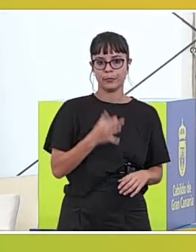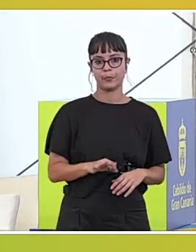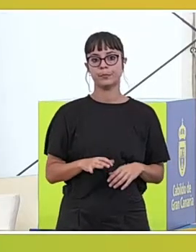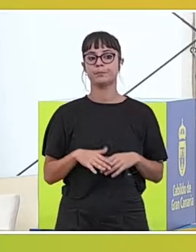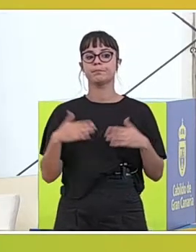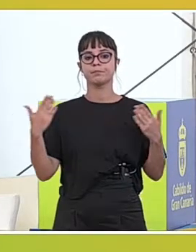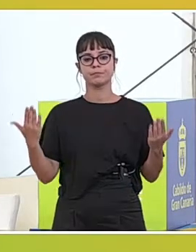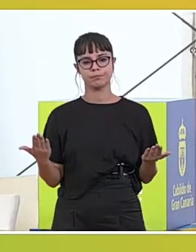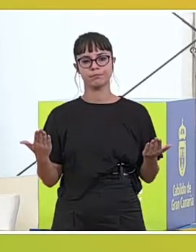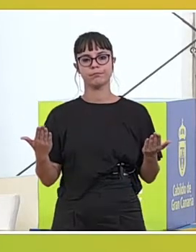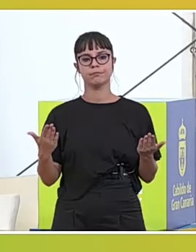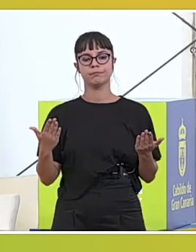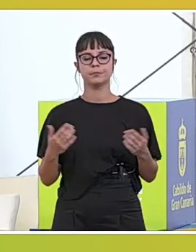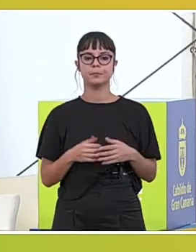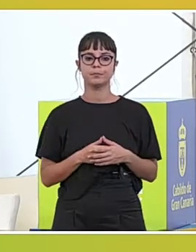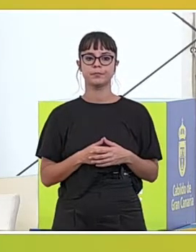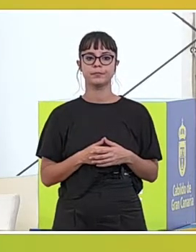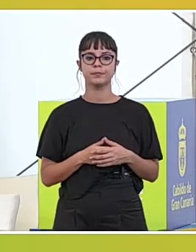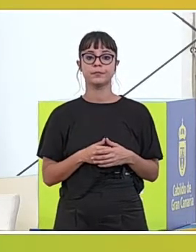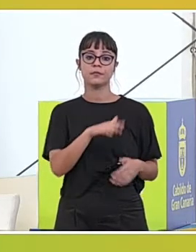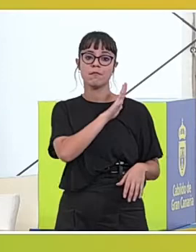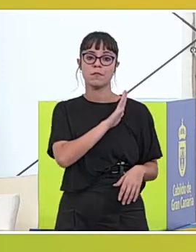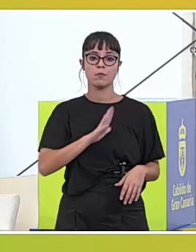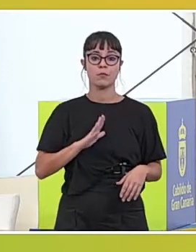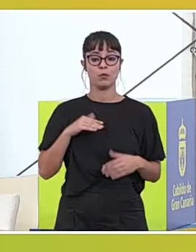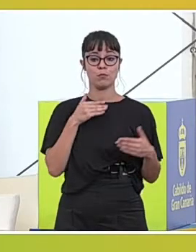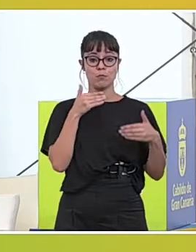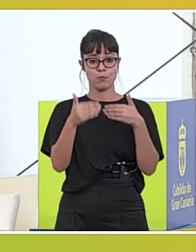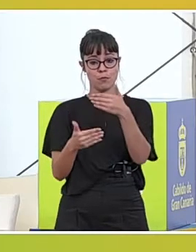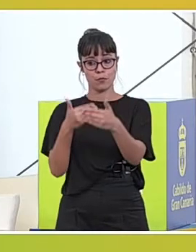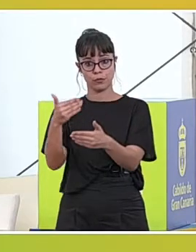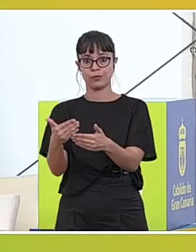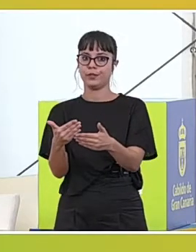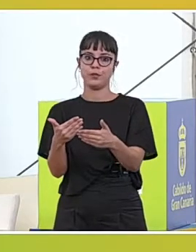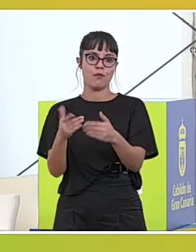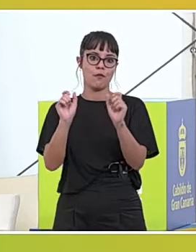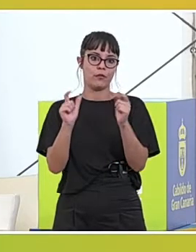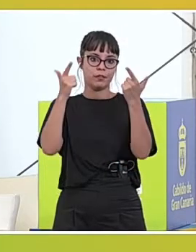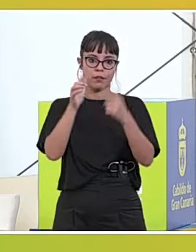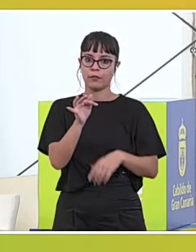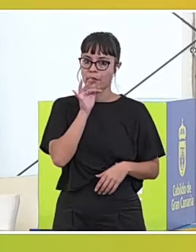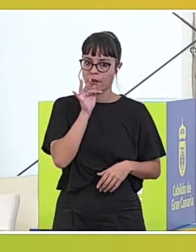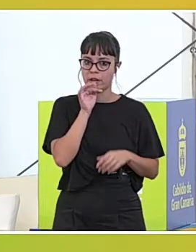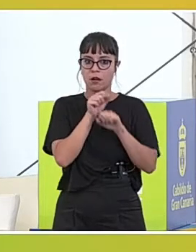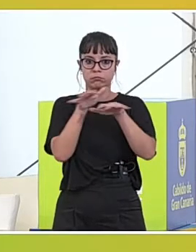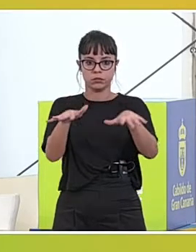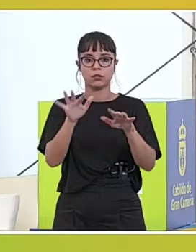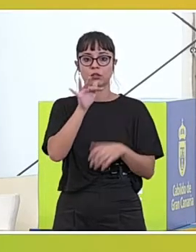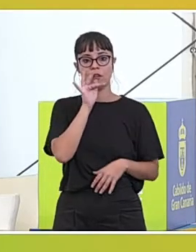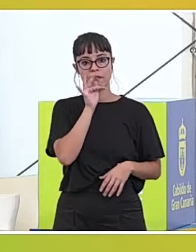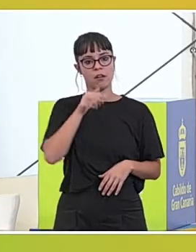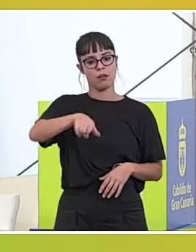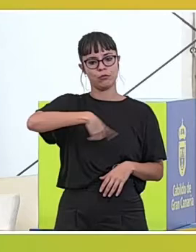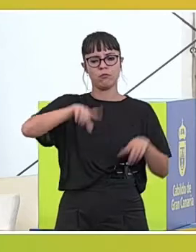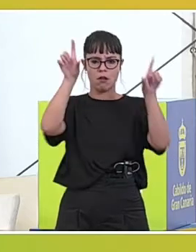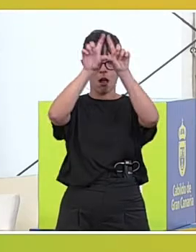decía, todavía no se ha industrializado el proceso. Estamos en desarrollo, hay múltiples proyectos en los que participan empresas